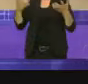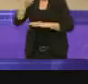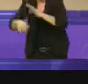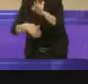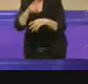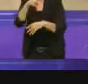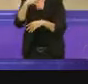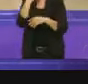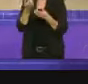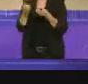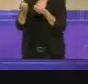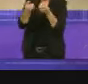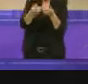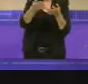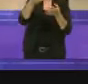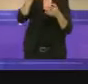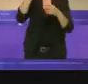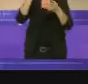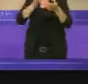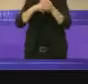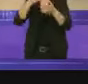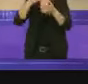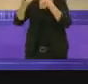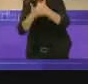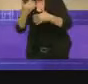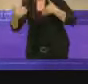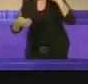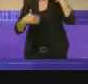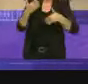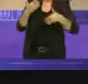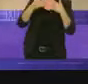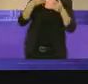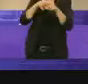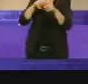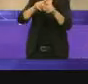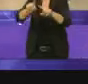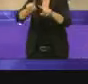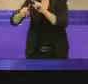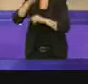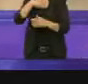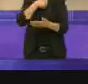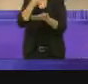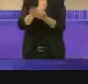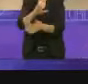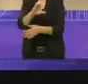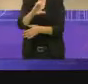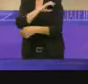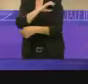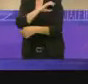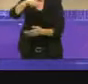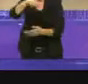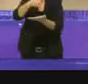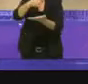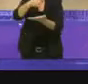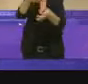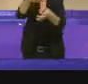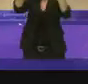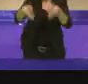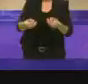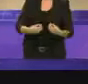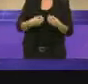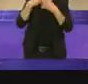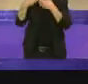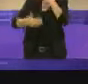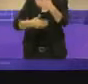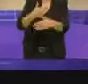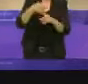por ahí y por supuesto que quiero esta ciudad pero ¿sabes qué es lo que más quiero? Que esta ciudad tenga calidad de vida. Tu equipo